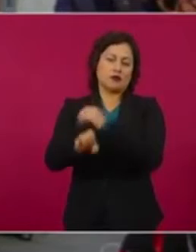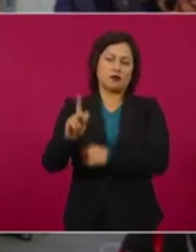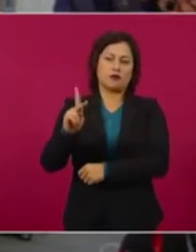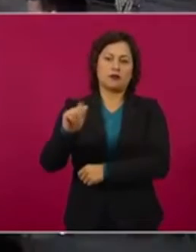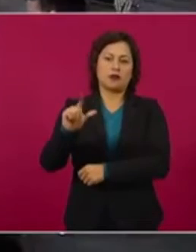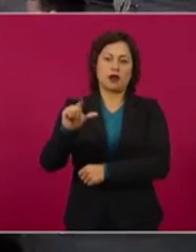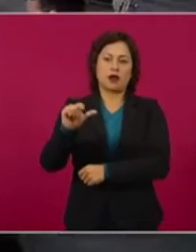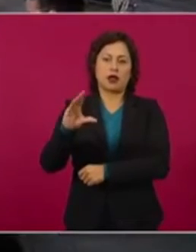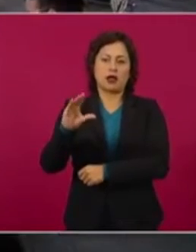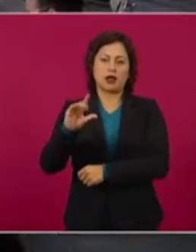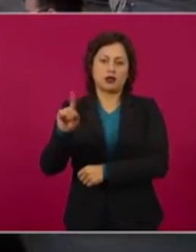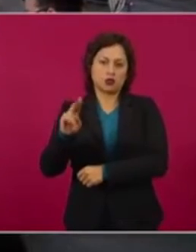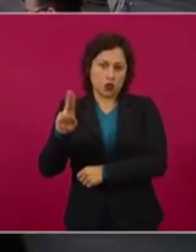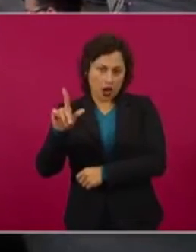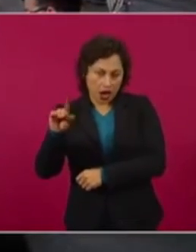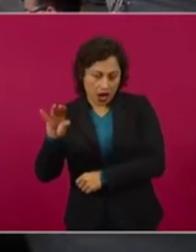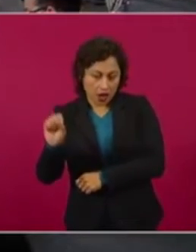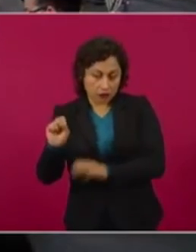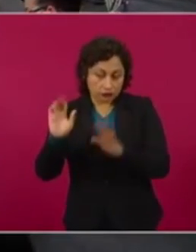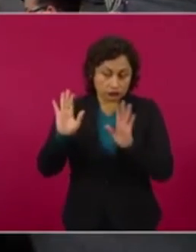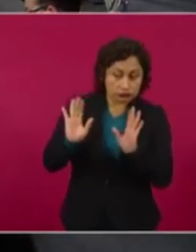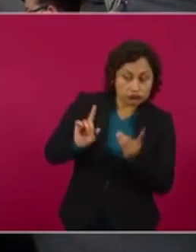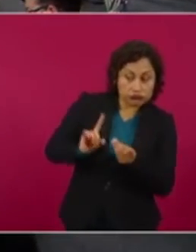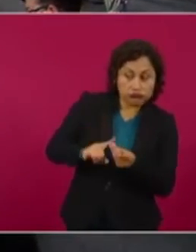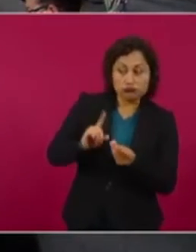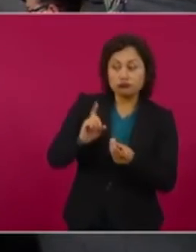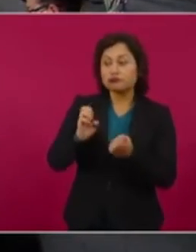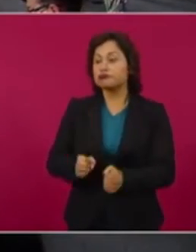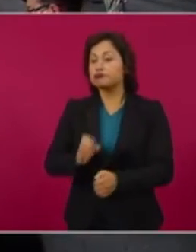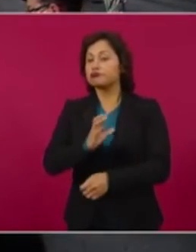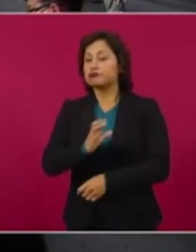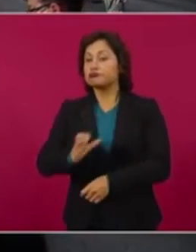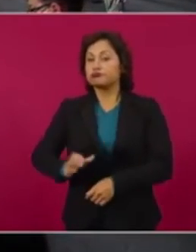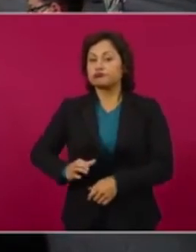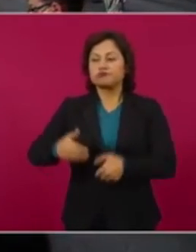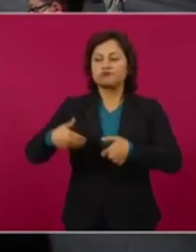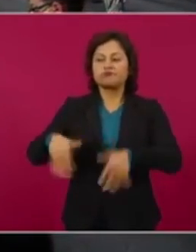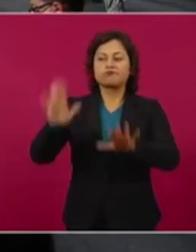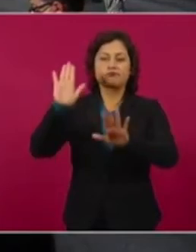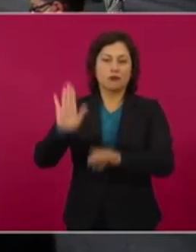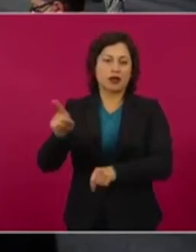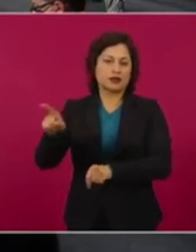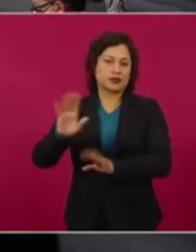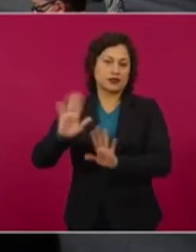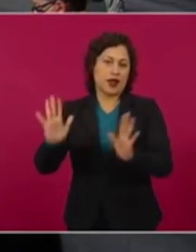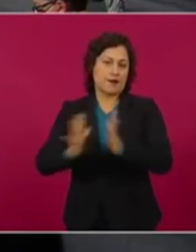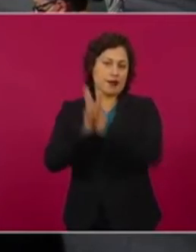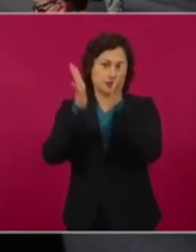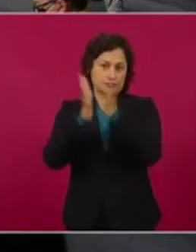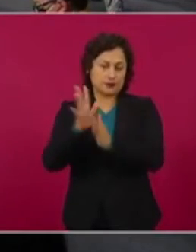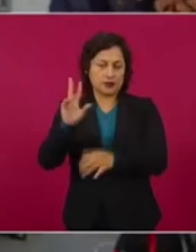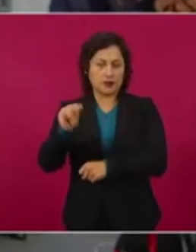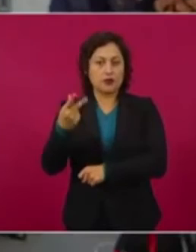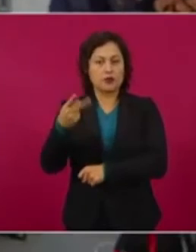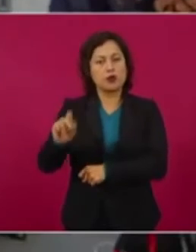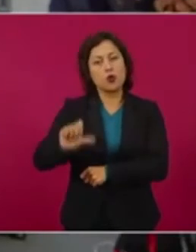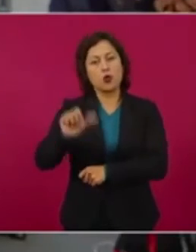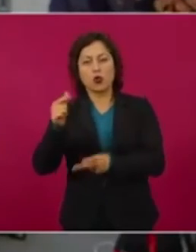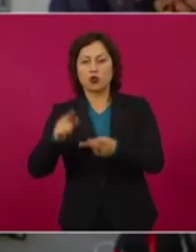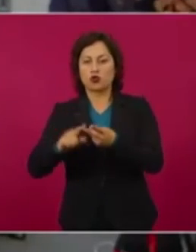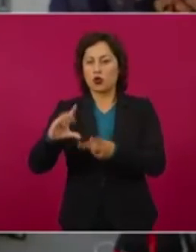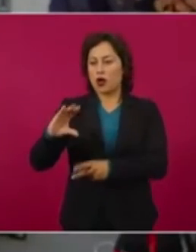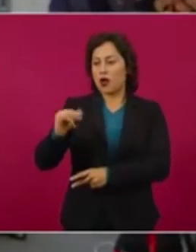dieron la candidatura, no sé si lo sabía, pero ya creo que no va a poder participar, pero como Cahuachi, por ejemplo,